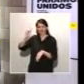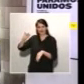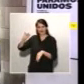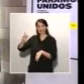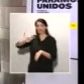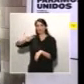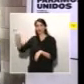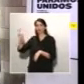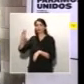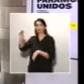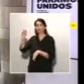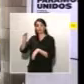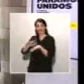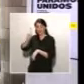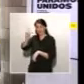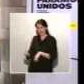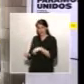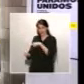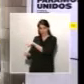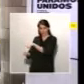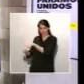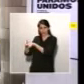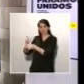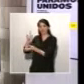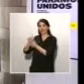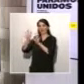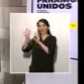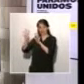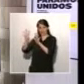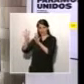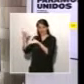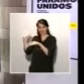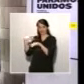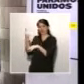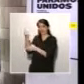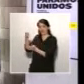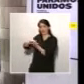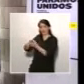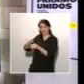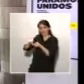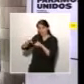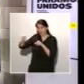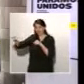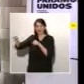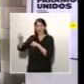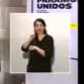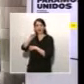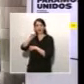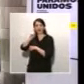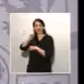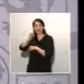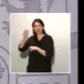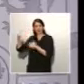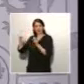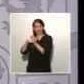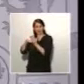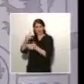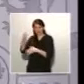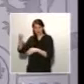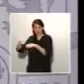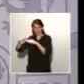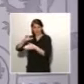a partir del primer fallecido, estaba en 631 fallecidos y 14.400 casos. España, en ese día 19, está en 1